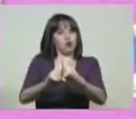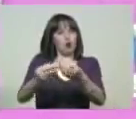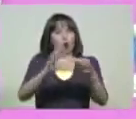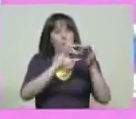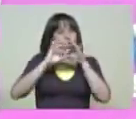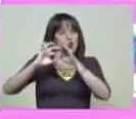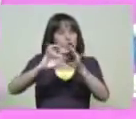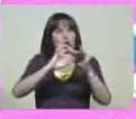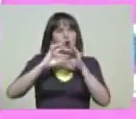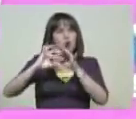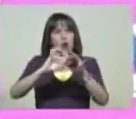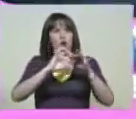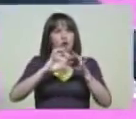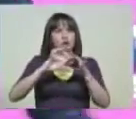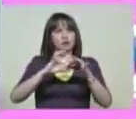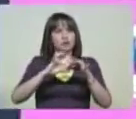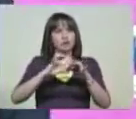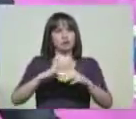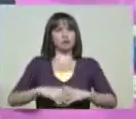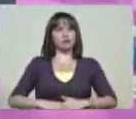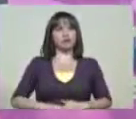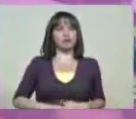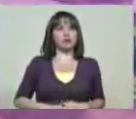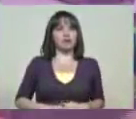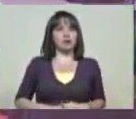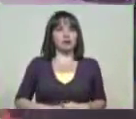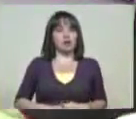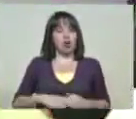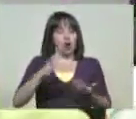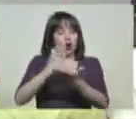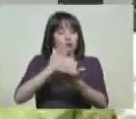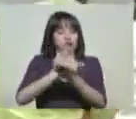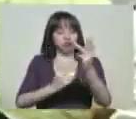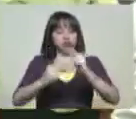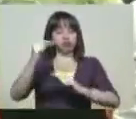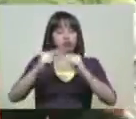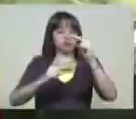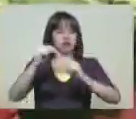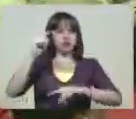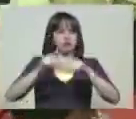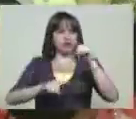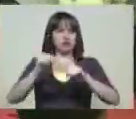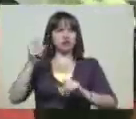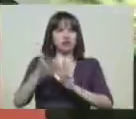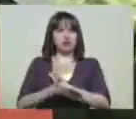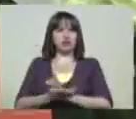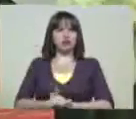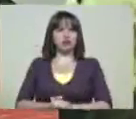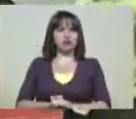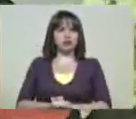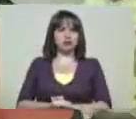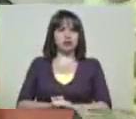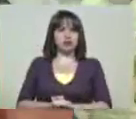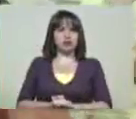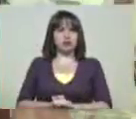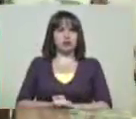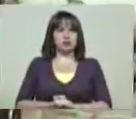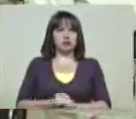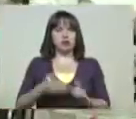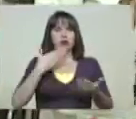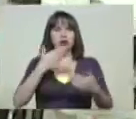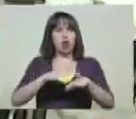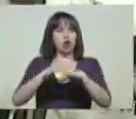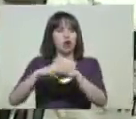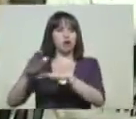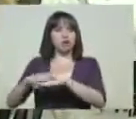unión y más unión para seguir construyendo esta revolución yo tengo que pedirles ya